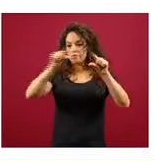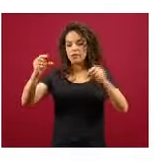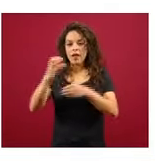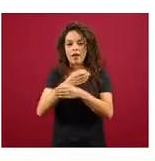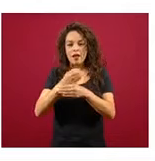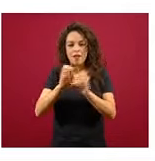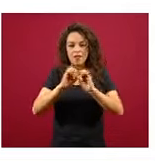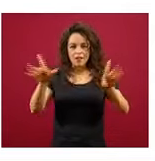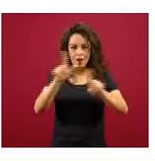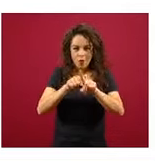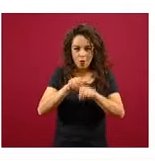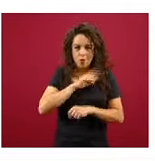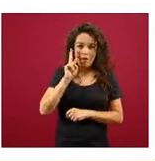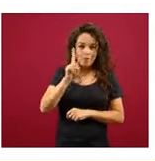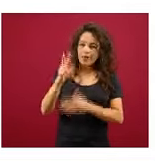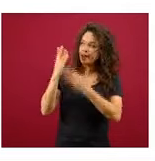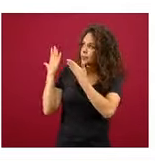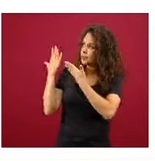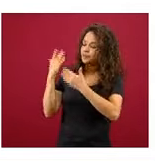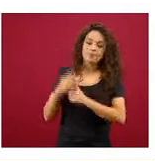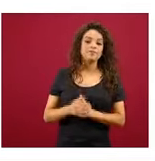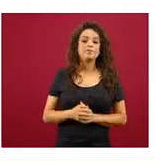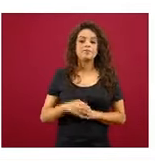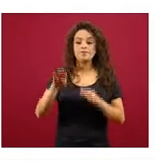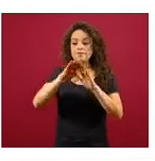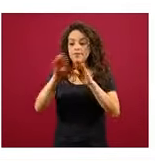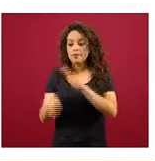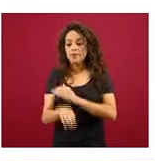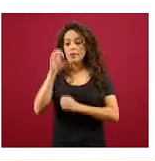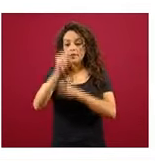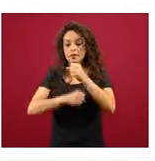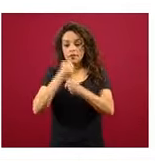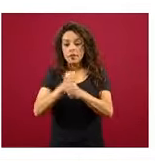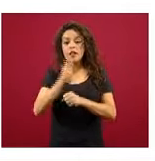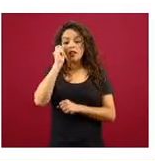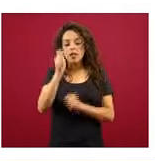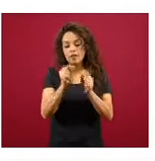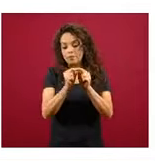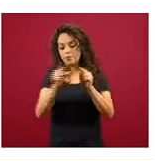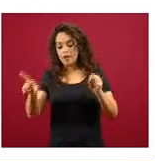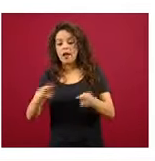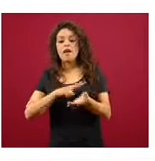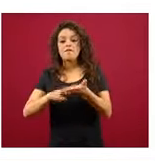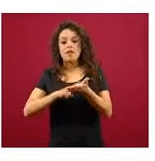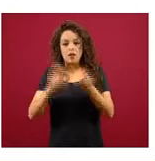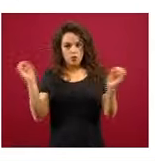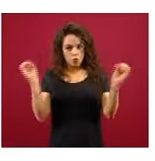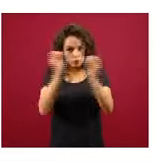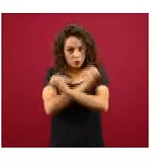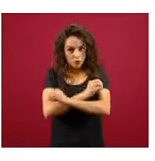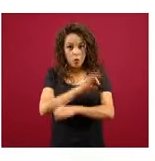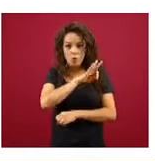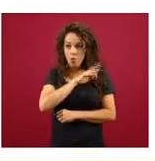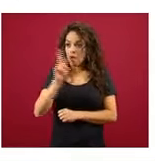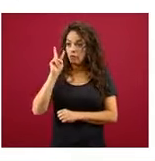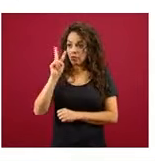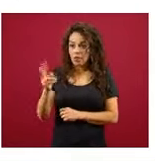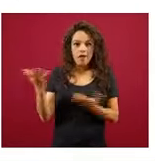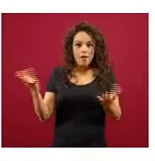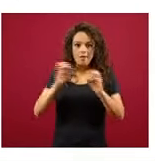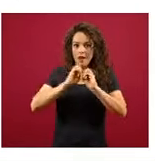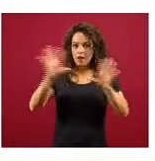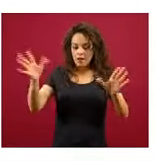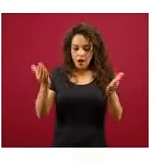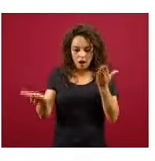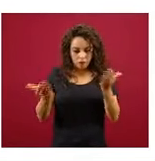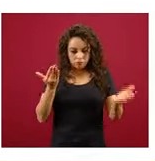años son las barras de color verde oscuro. Veamos la gran diferencia que hay en función de